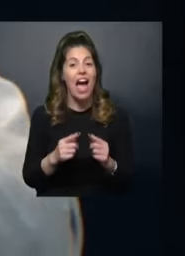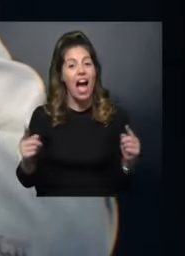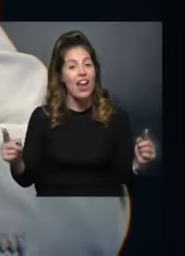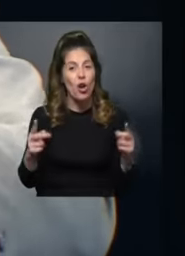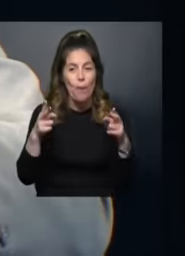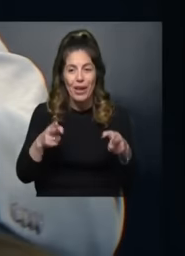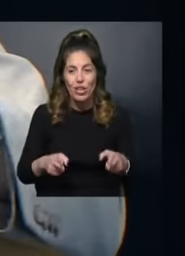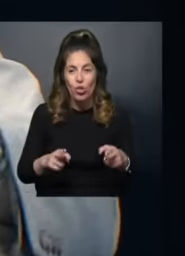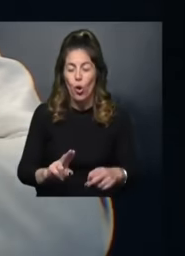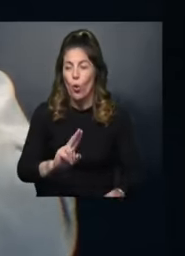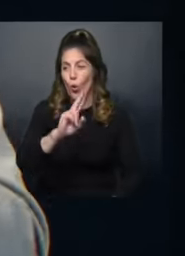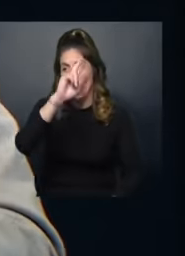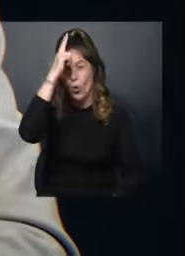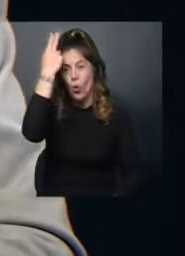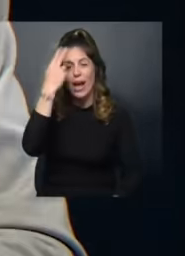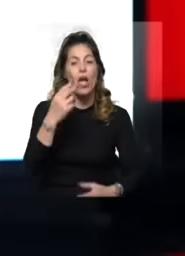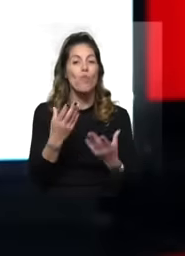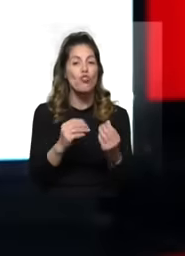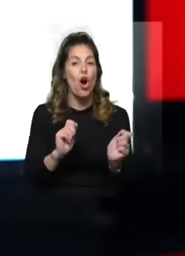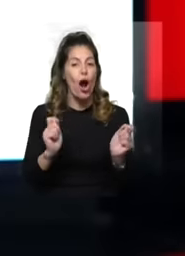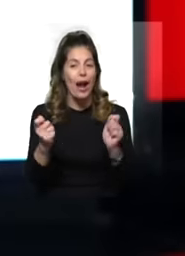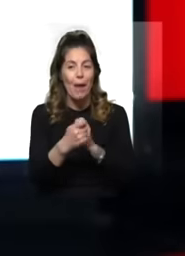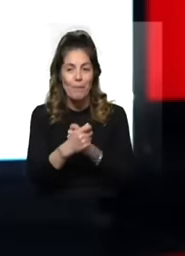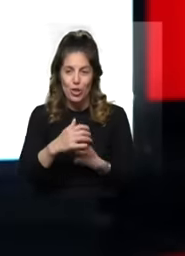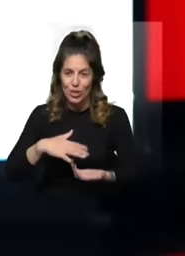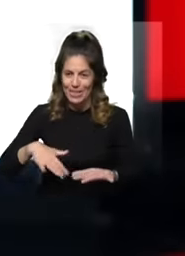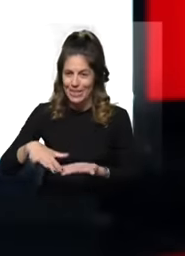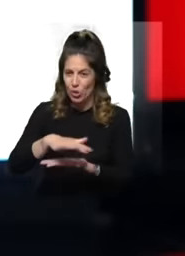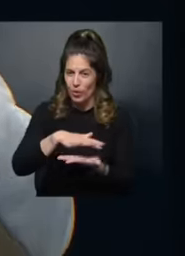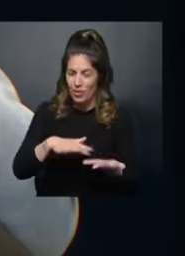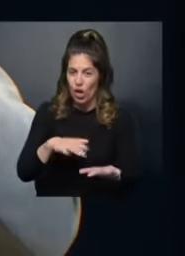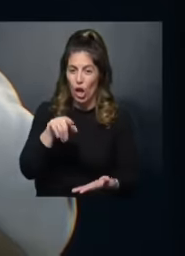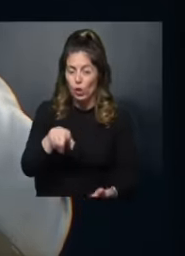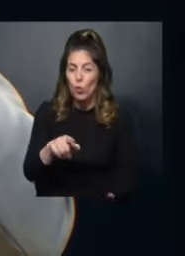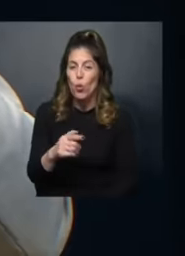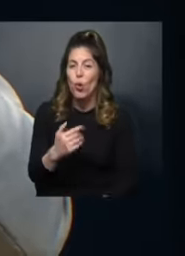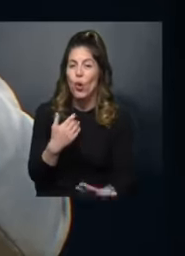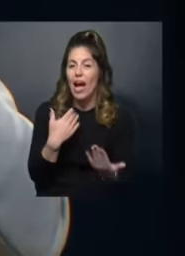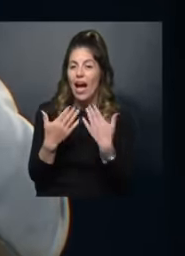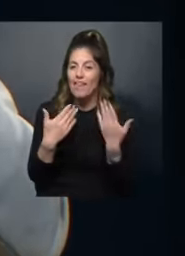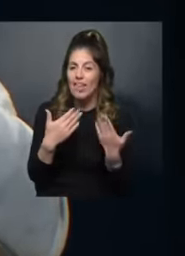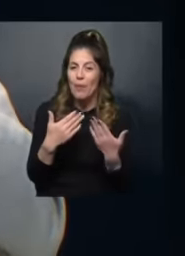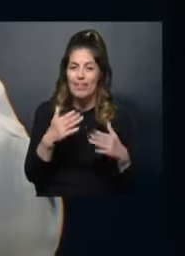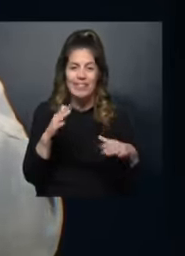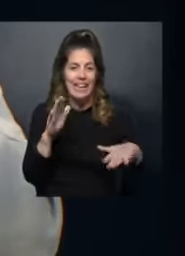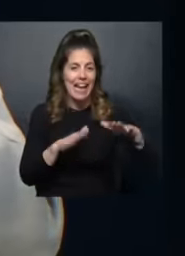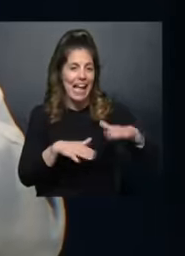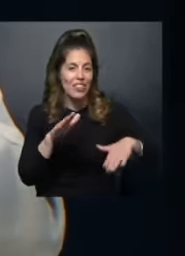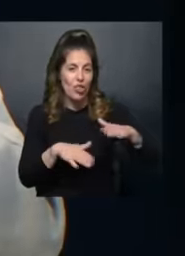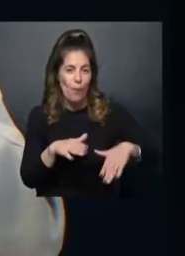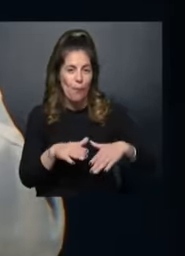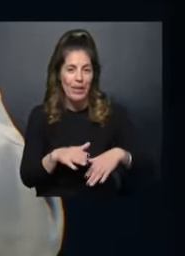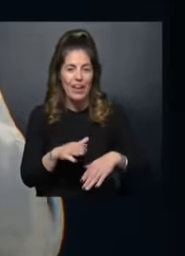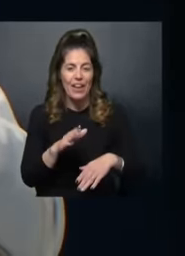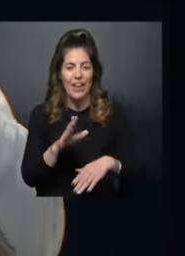un Uruguay que tuvo muchos cambios y muchas situaciones. Y tú recién hablabas del candombe beat, ¿no?